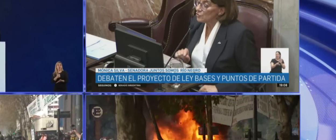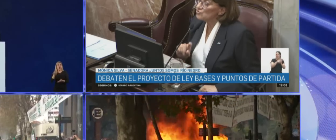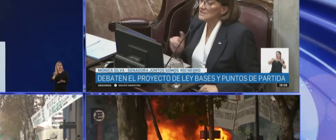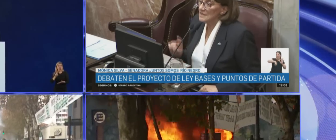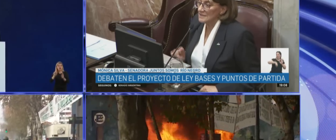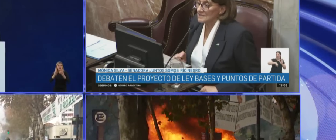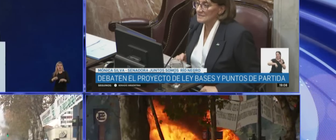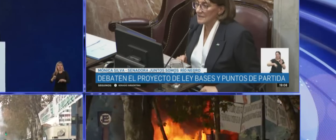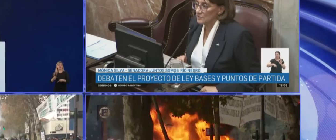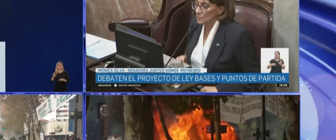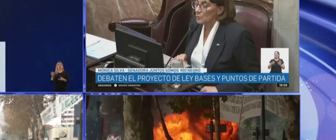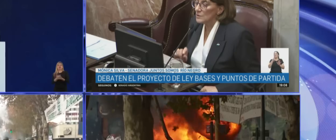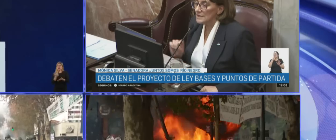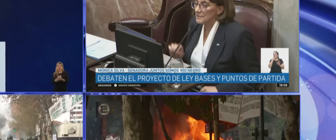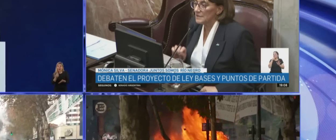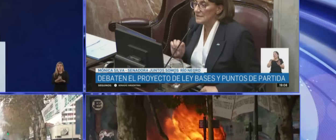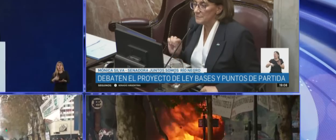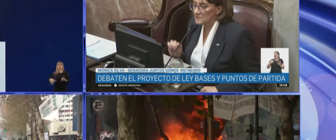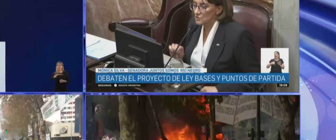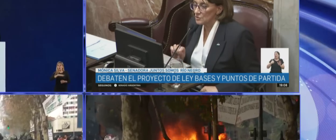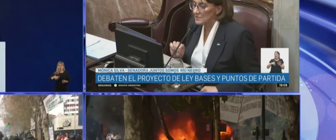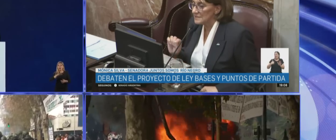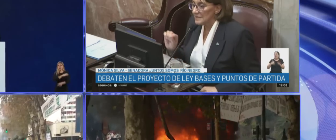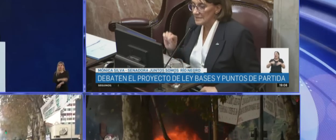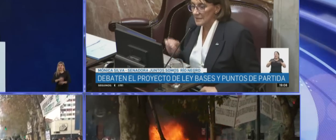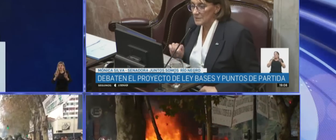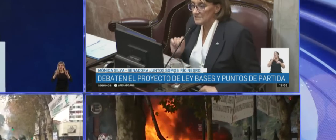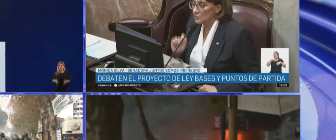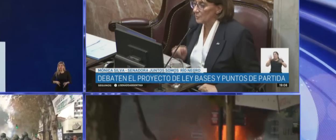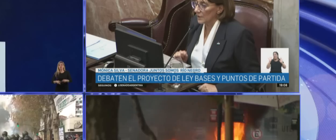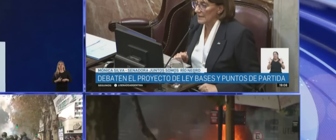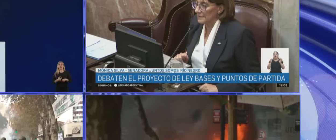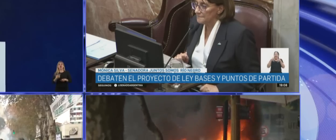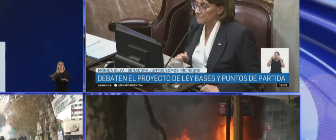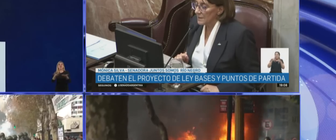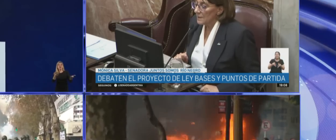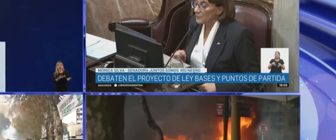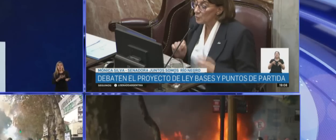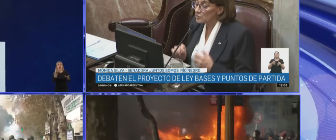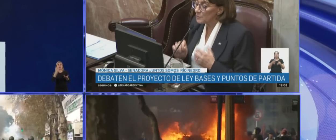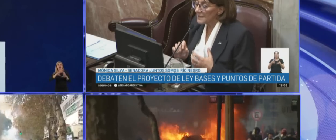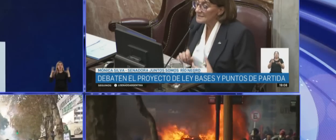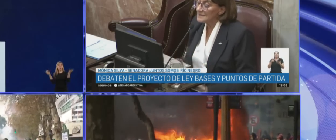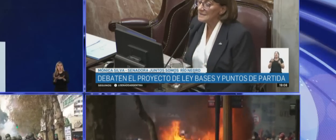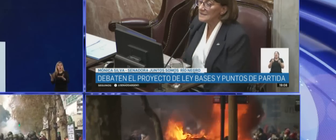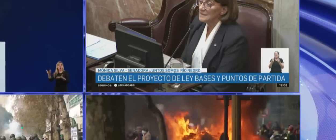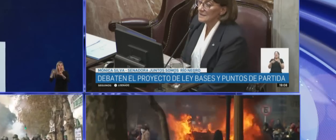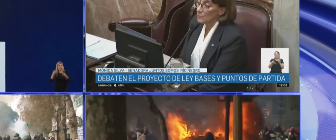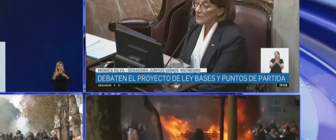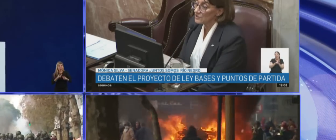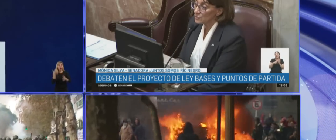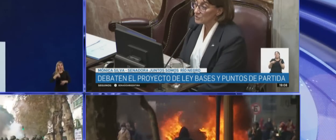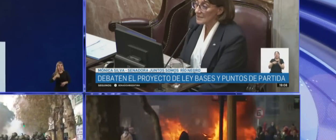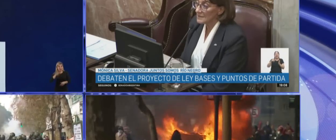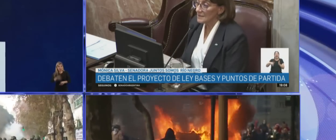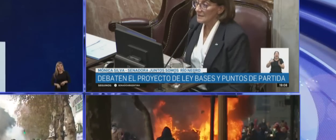hace décadas atan de las manos a nuestro pueblo e invitamos a los capitales del mundo a cooperar con la Argentina, porque entendemos la actividad